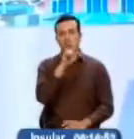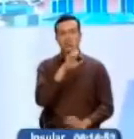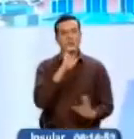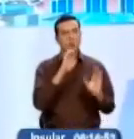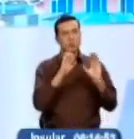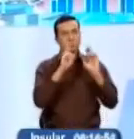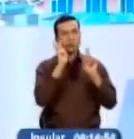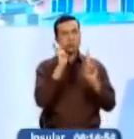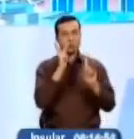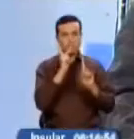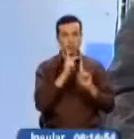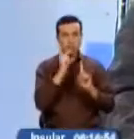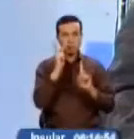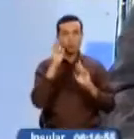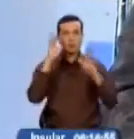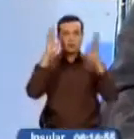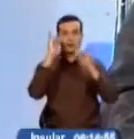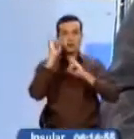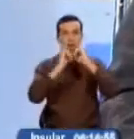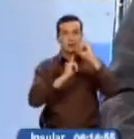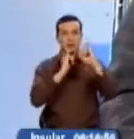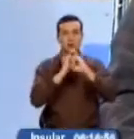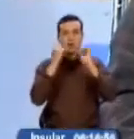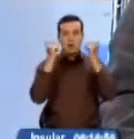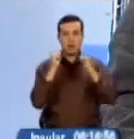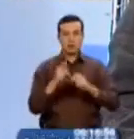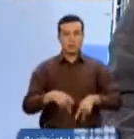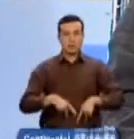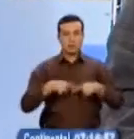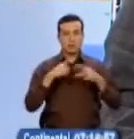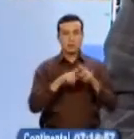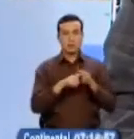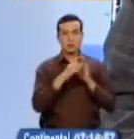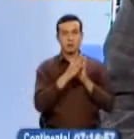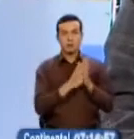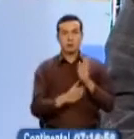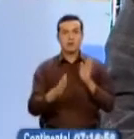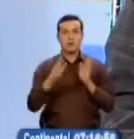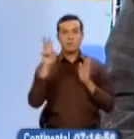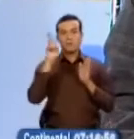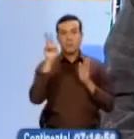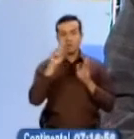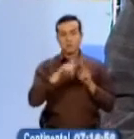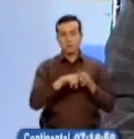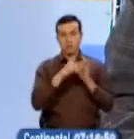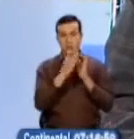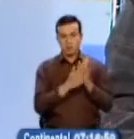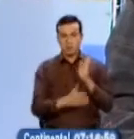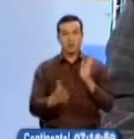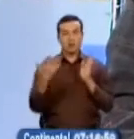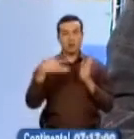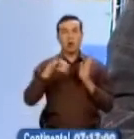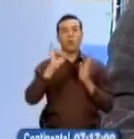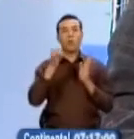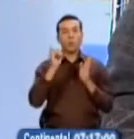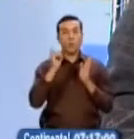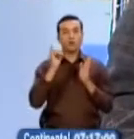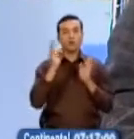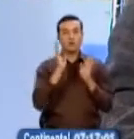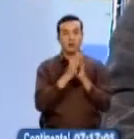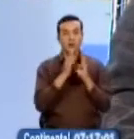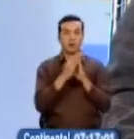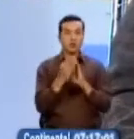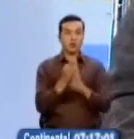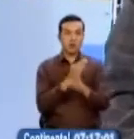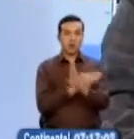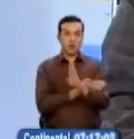tenemos el festival internacional de artes vivas que comienza el día viernes ya tengo entendido que el jueves ya hay actos pre